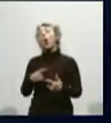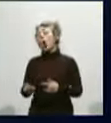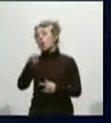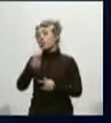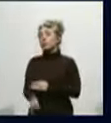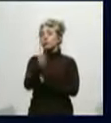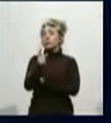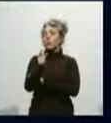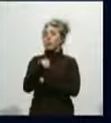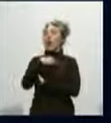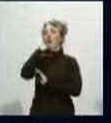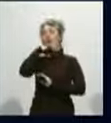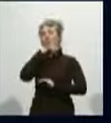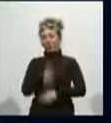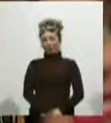contento.